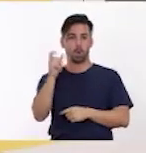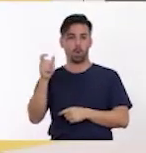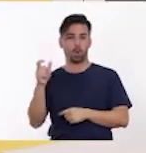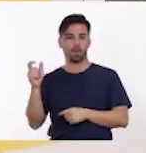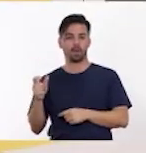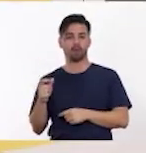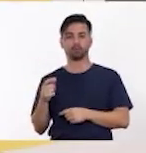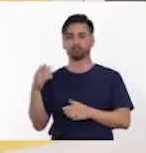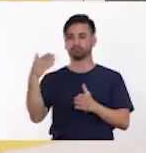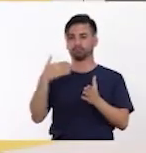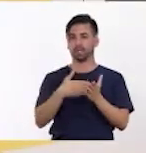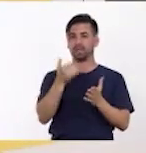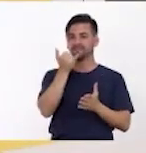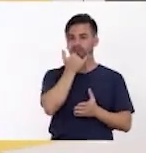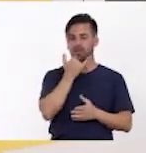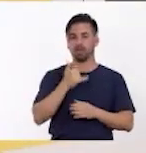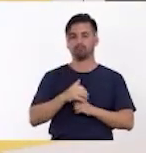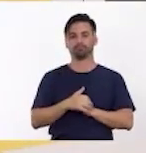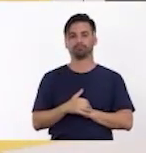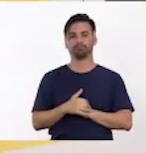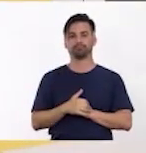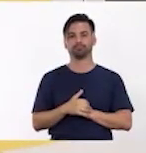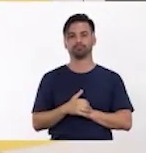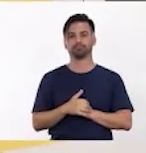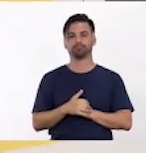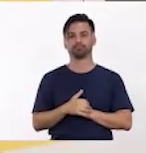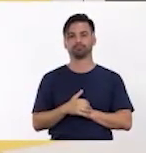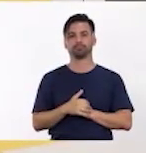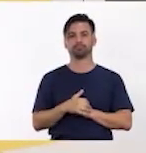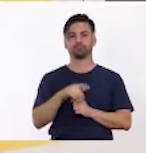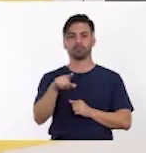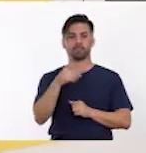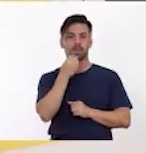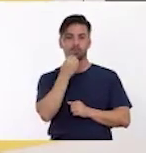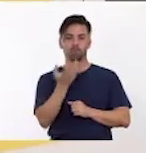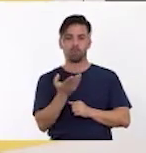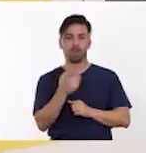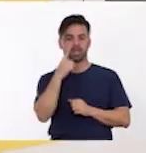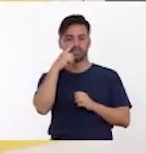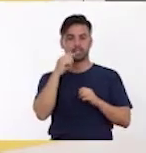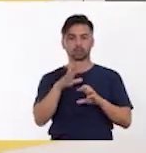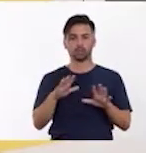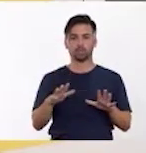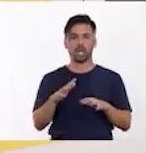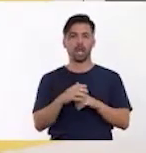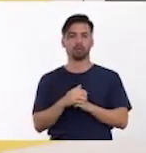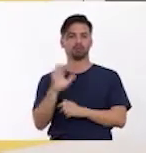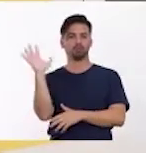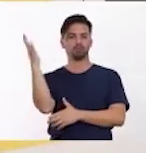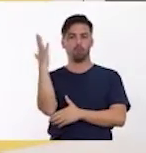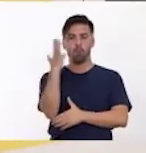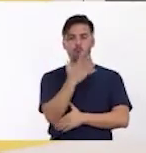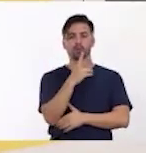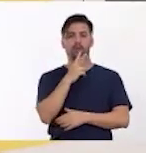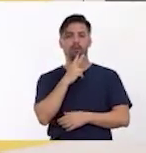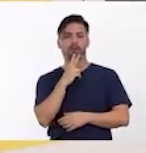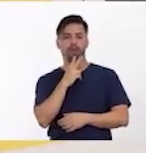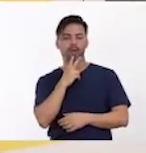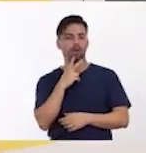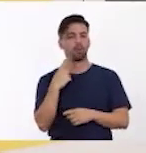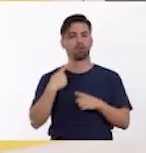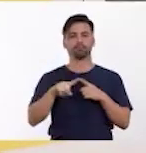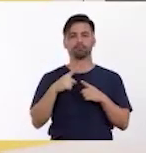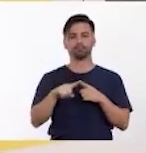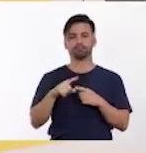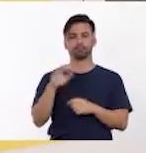Bueno, estos recursos naturales pueden ser, ya dijo, las aguas, pueden ser los bosques, pueden ser los recursos bióticos, pero también cuando hablamos de la